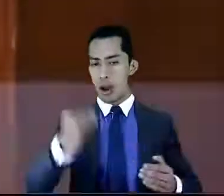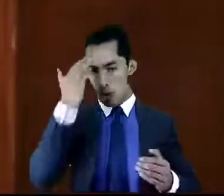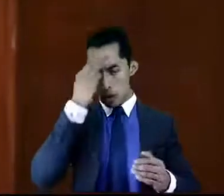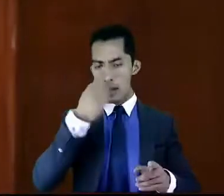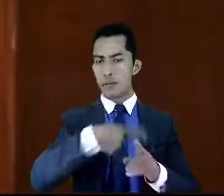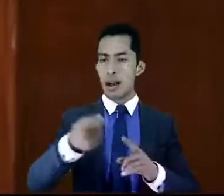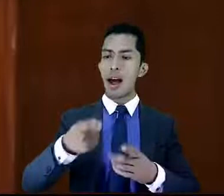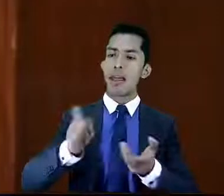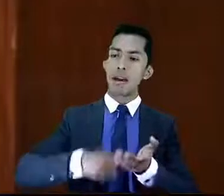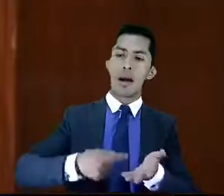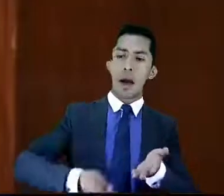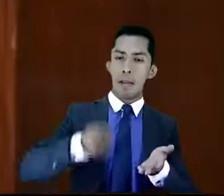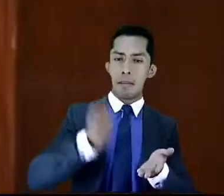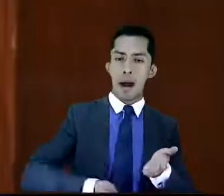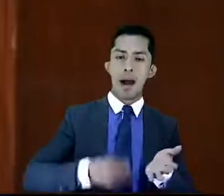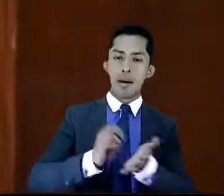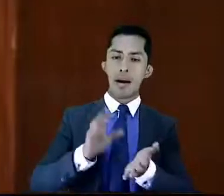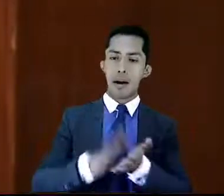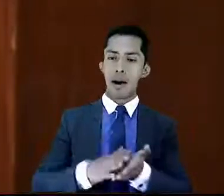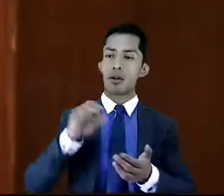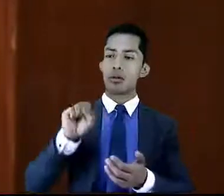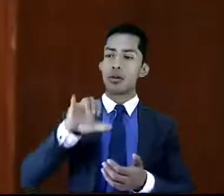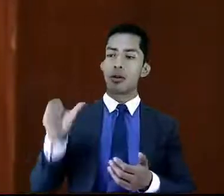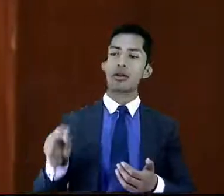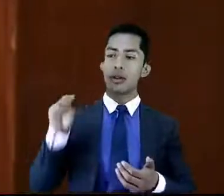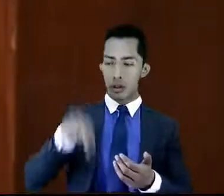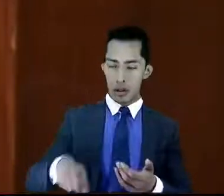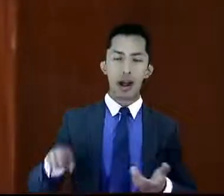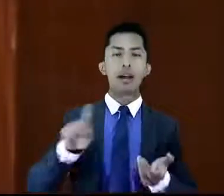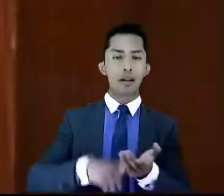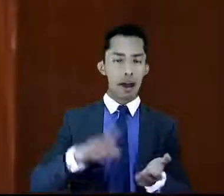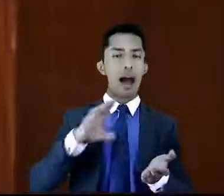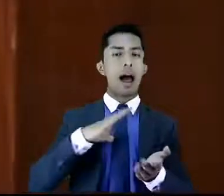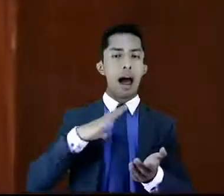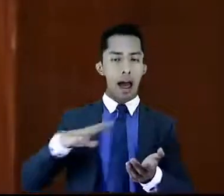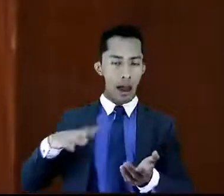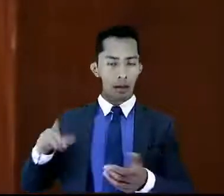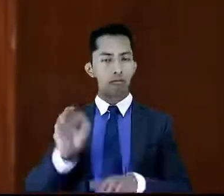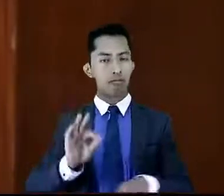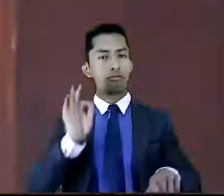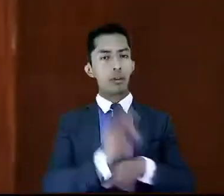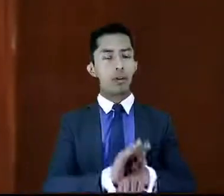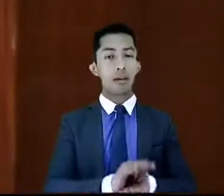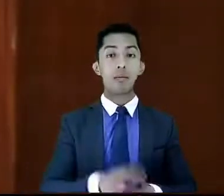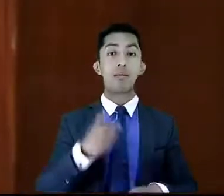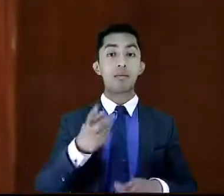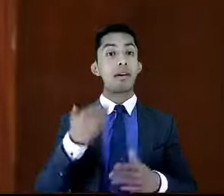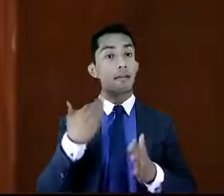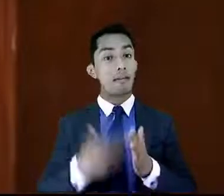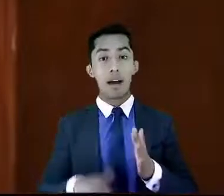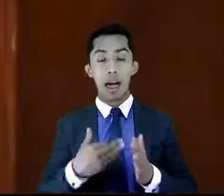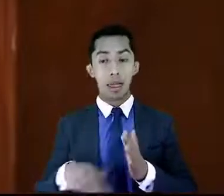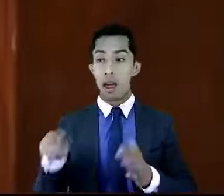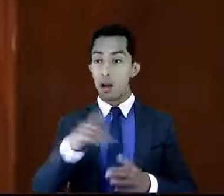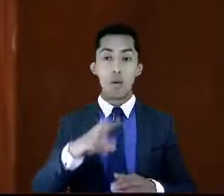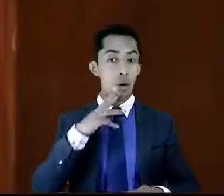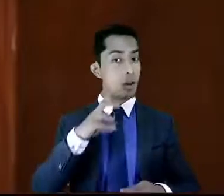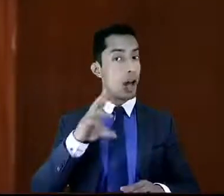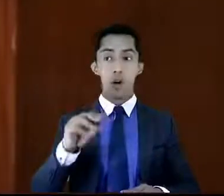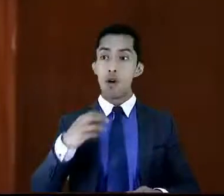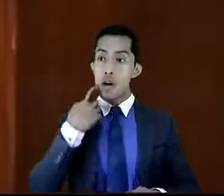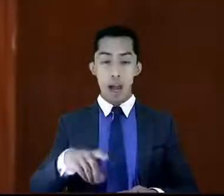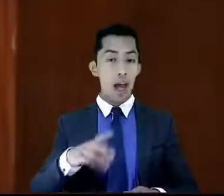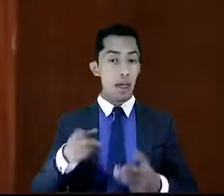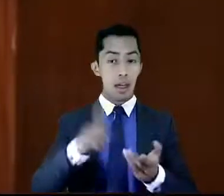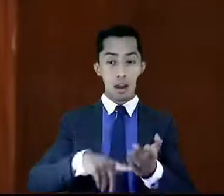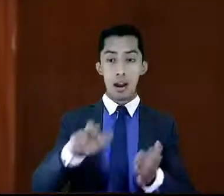criterios por la Suprema Corte de Justicia de la Nación, y que ante la falta de voluntad para su reconocimiento por nuestro Estado